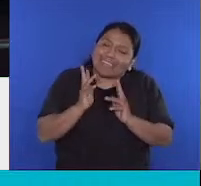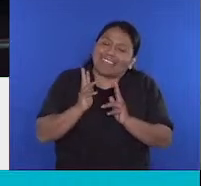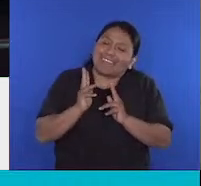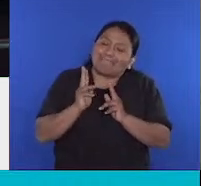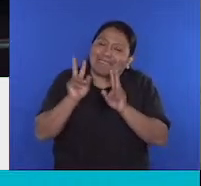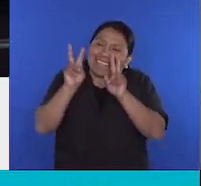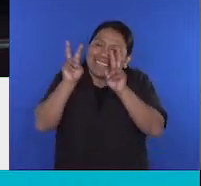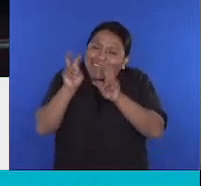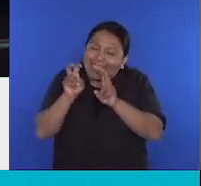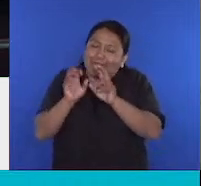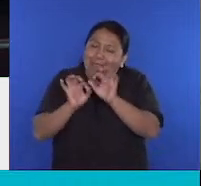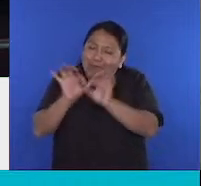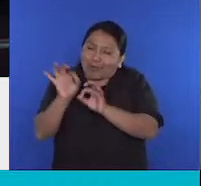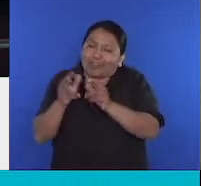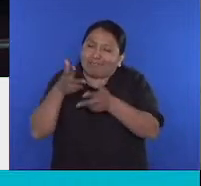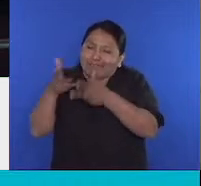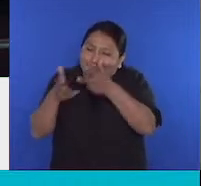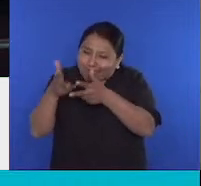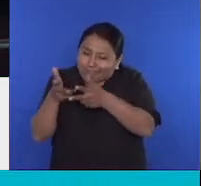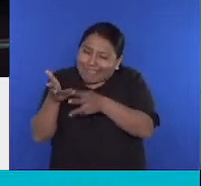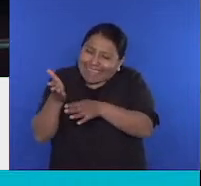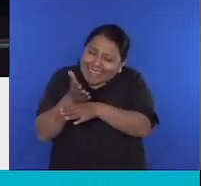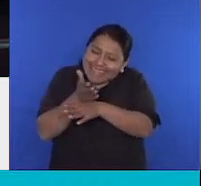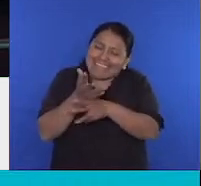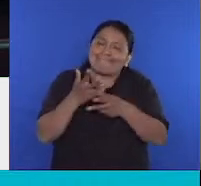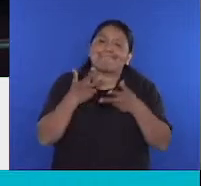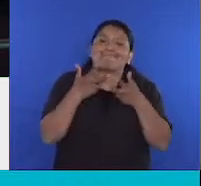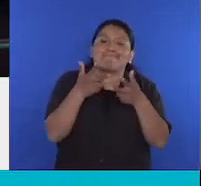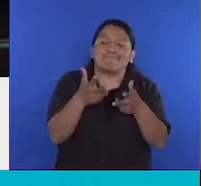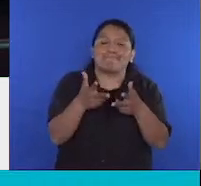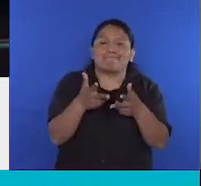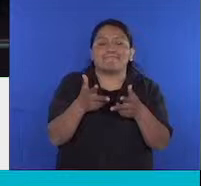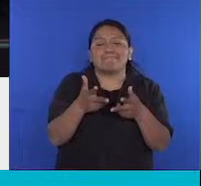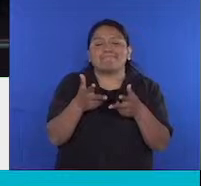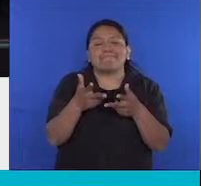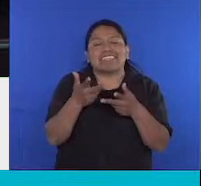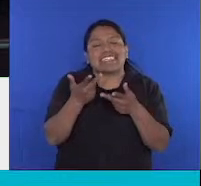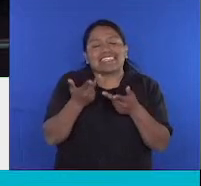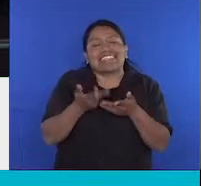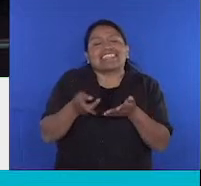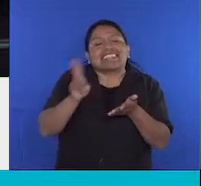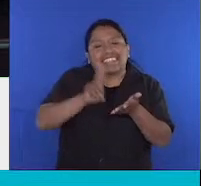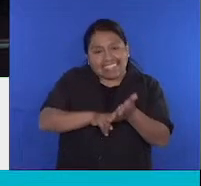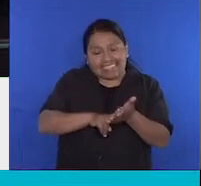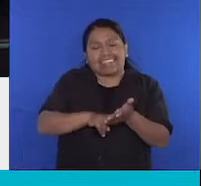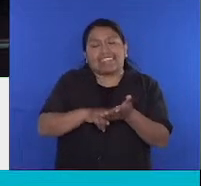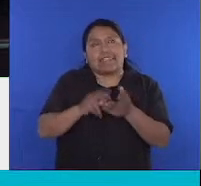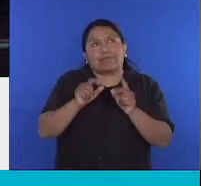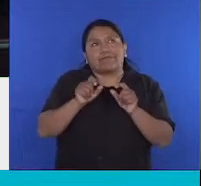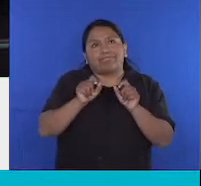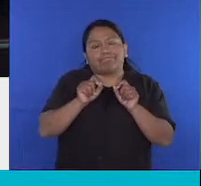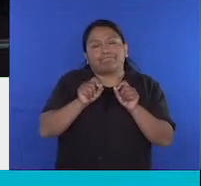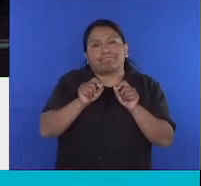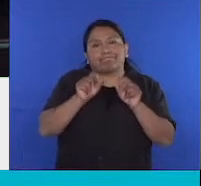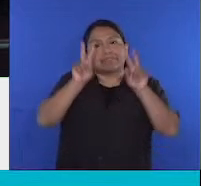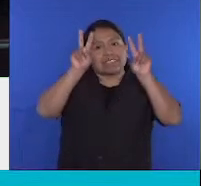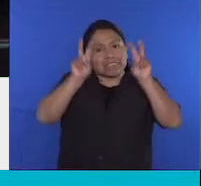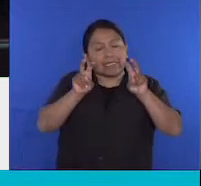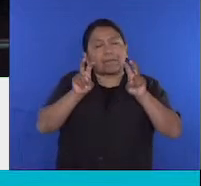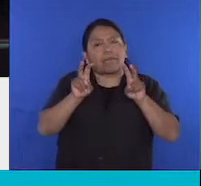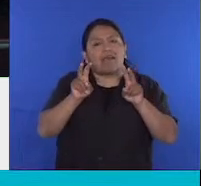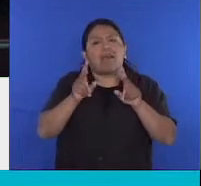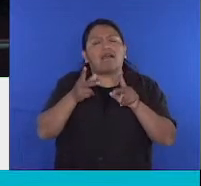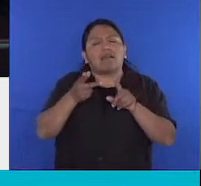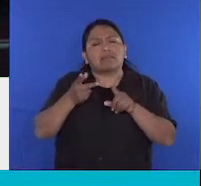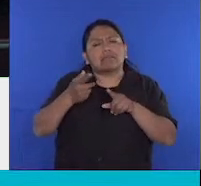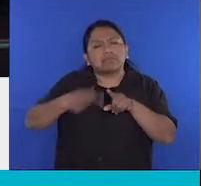dicho, referirme una vez más a un tema que lo hemos hecho en forma recurrente en nuestro bloque